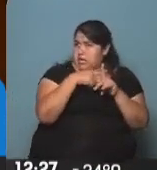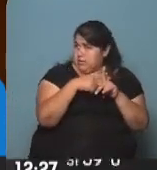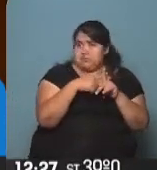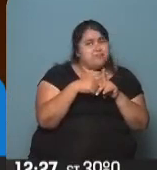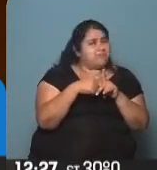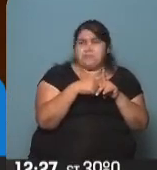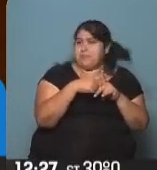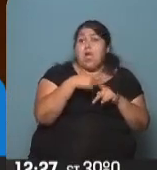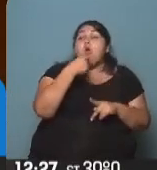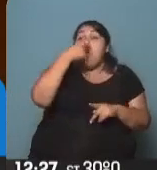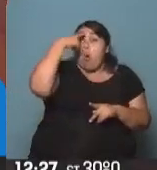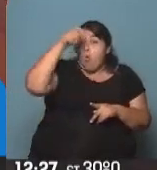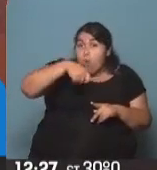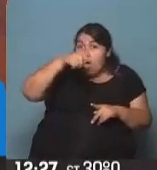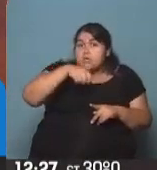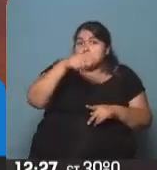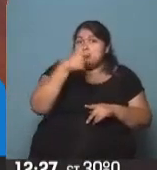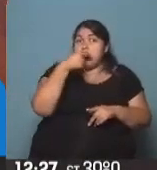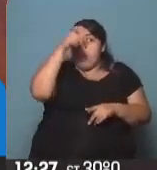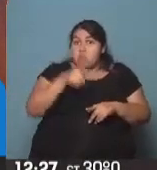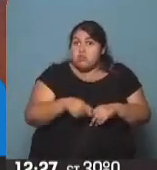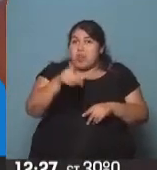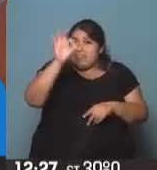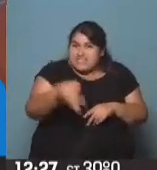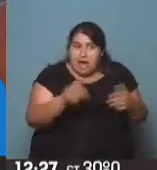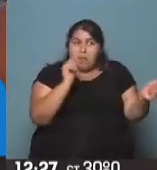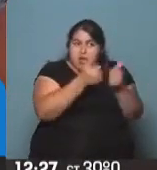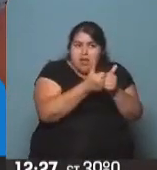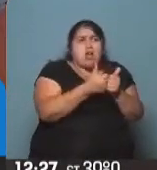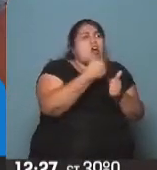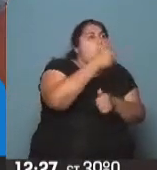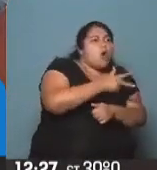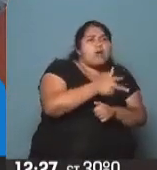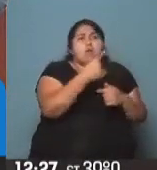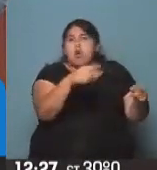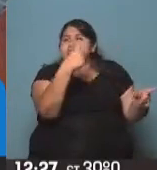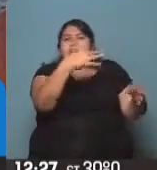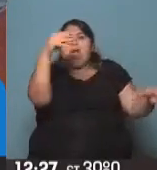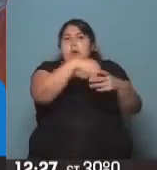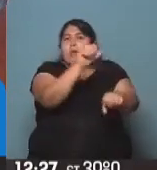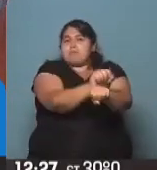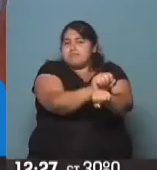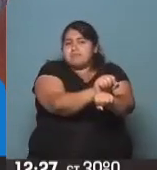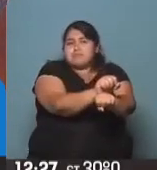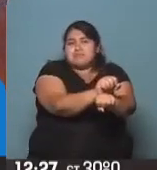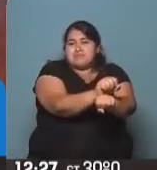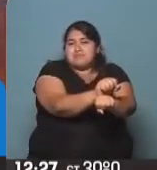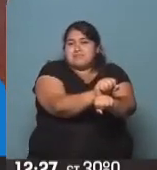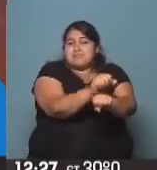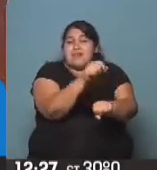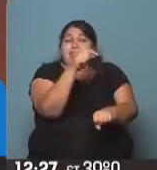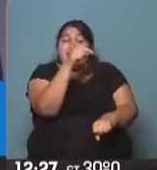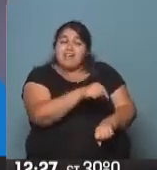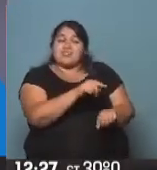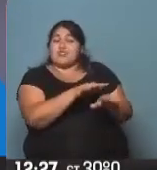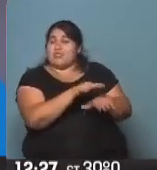se entera que una persona comete un abuso, sea el Papa, sea el obispo, lo pongo Ahora, preso. Iglesia, Pero esto Estado, no claro. pasa, esto no pasa.